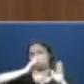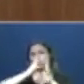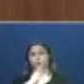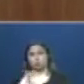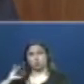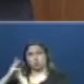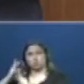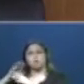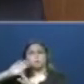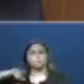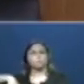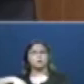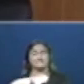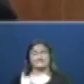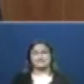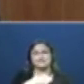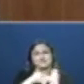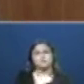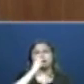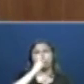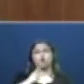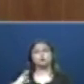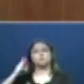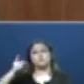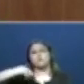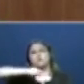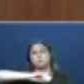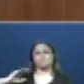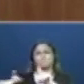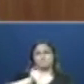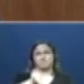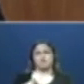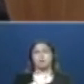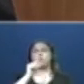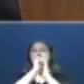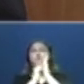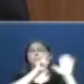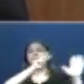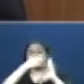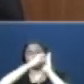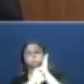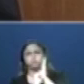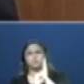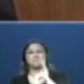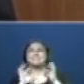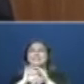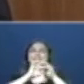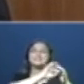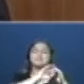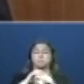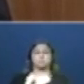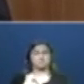años en esta materia 8 años en los que hemos logrado reducir 22 puntos nuestra dependencia del sector